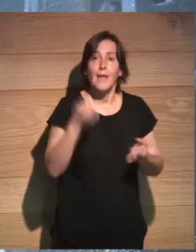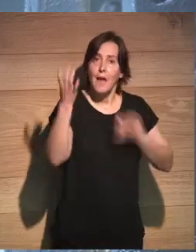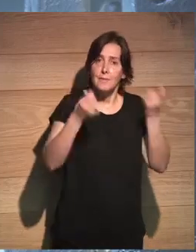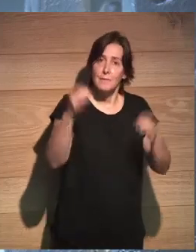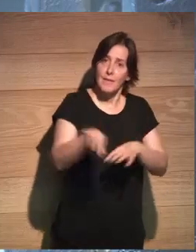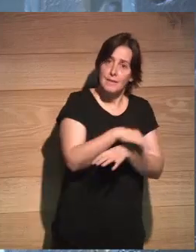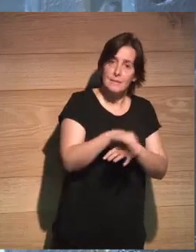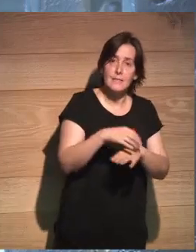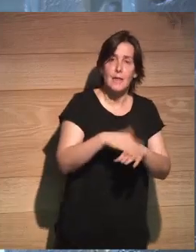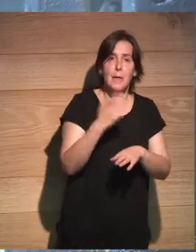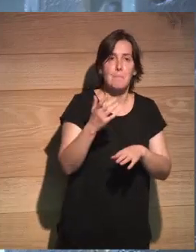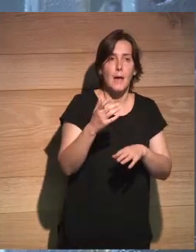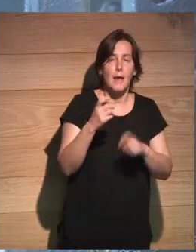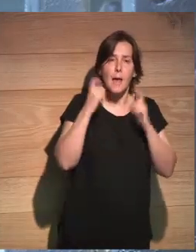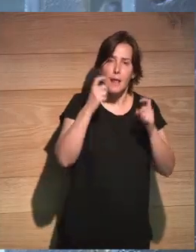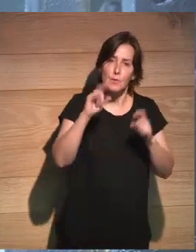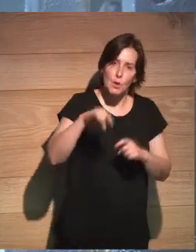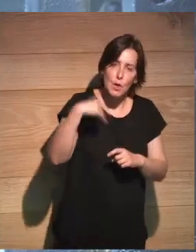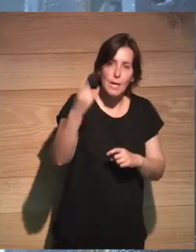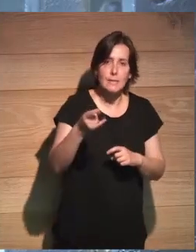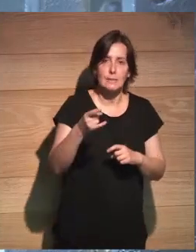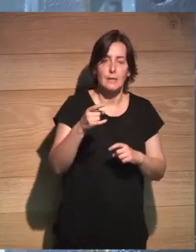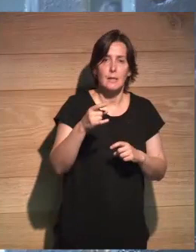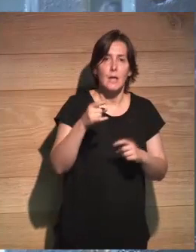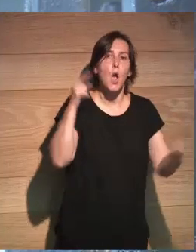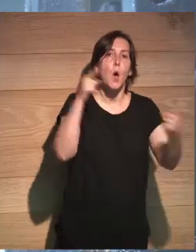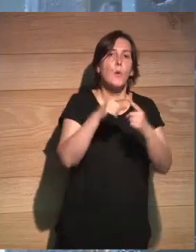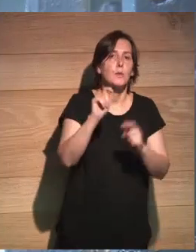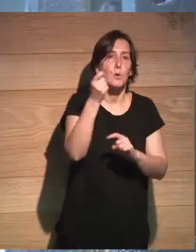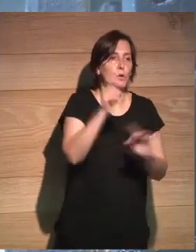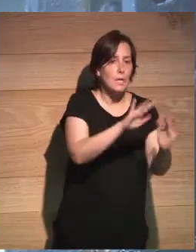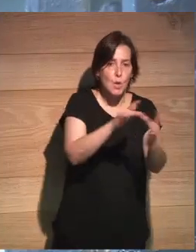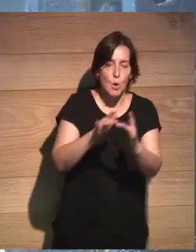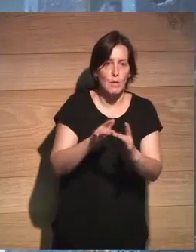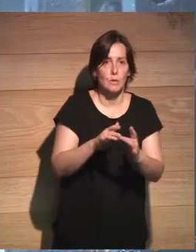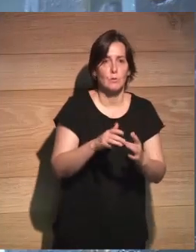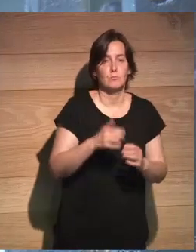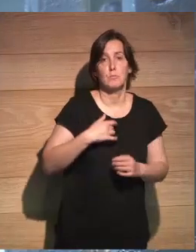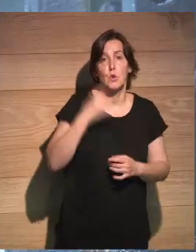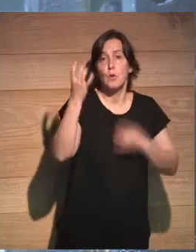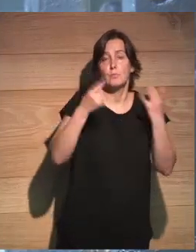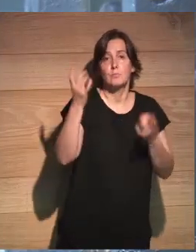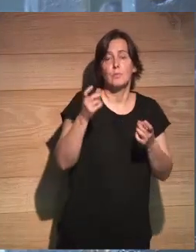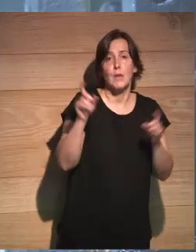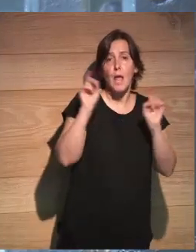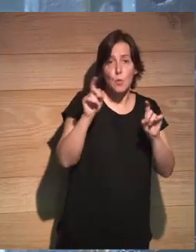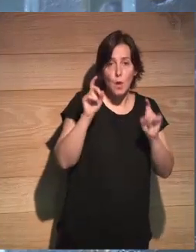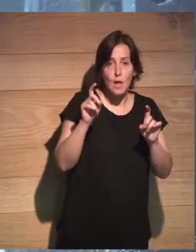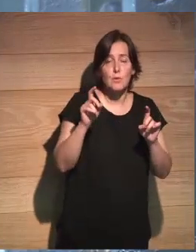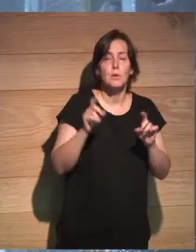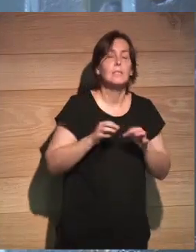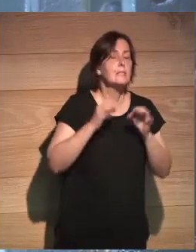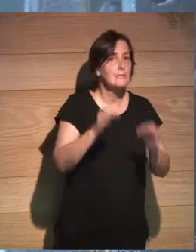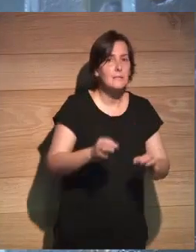un esfuerzo extra para llegar hacia ellos, ¿no? Yo, por ejemplo, he organizado muchas actividades dirigidas al sector educativo, y siempre